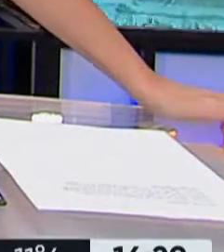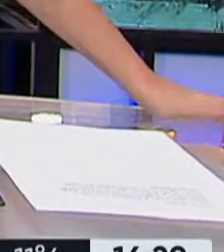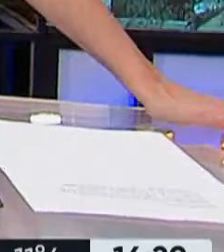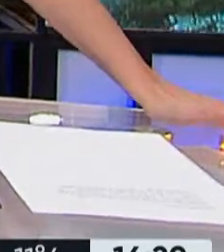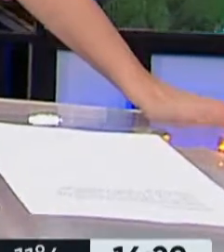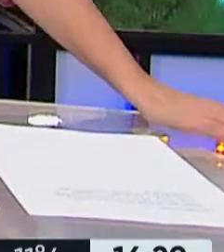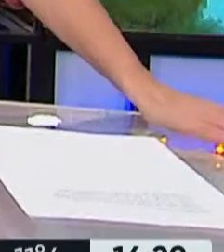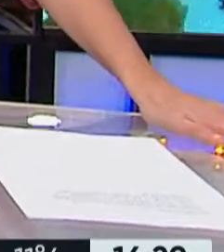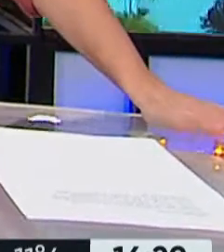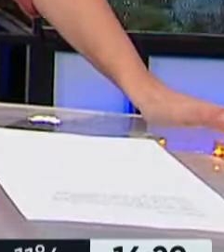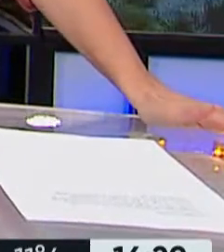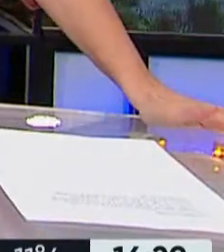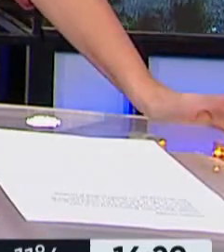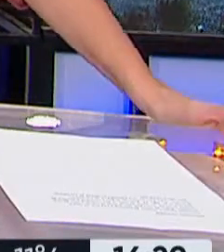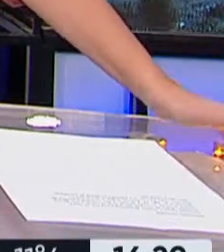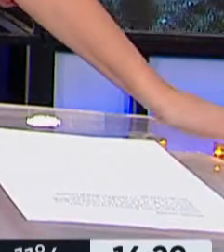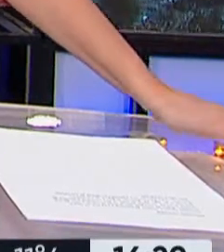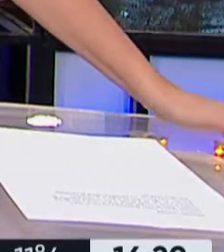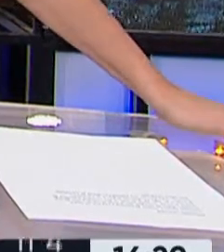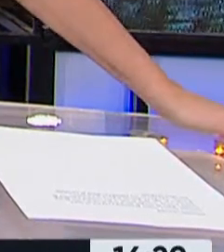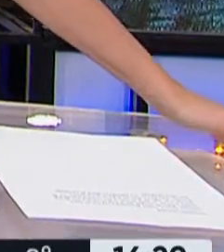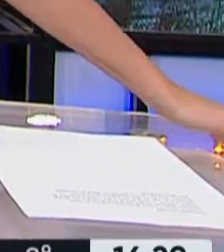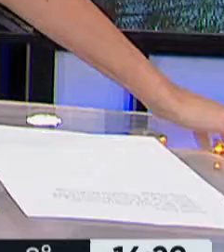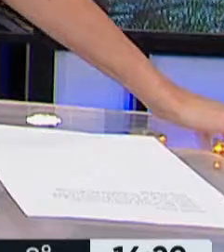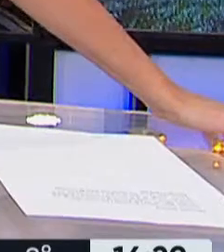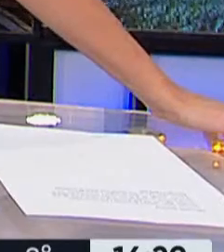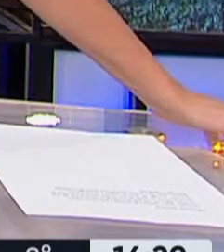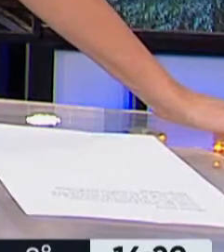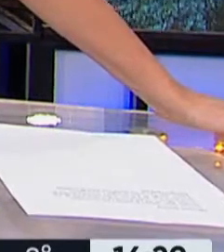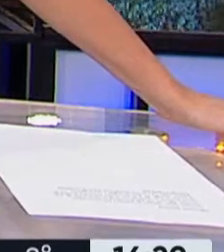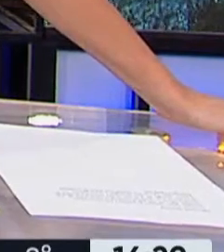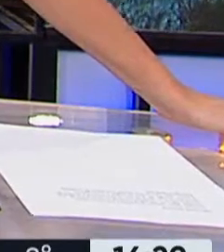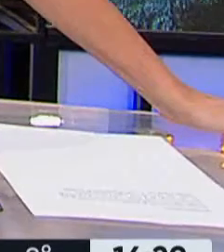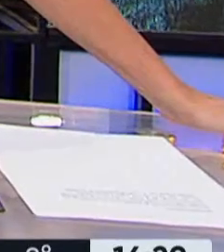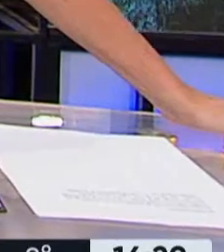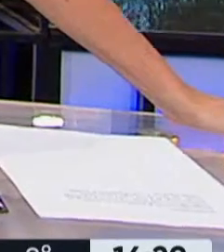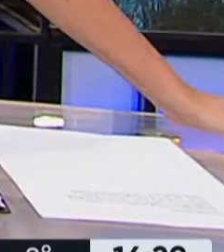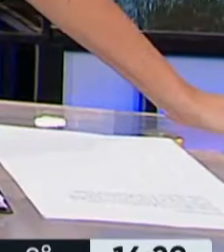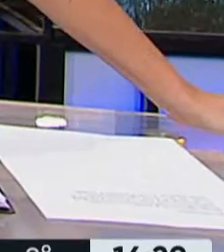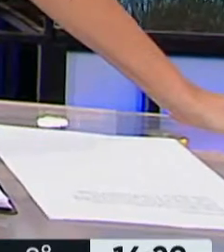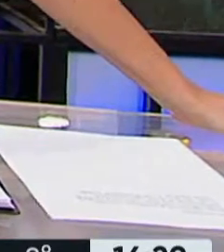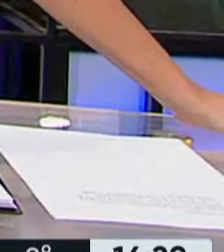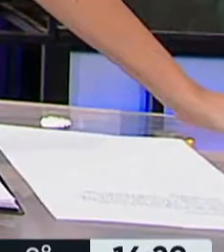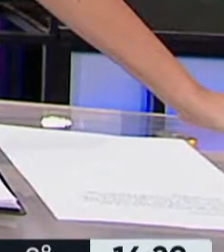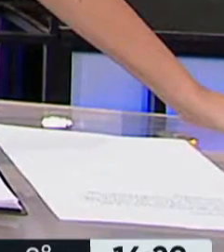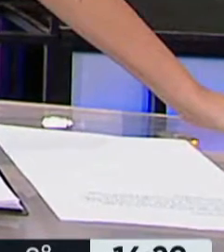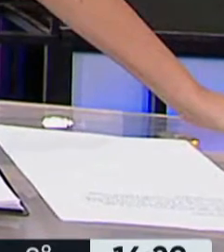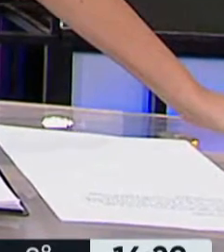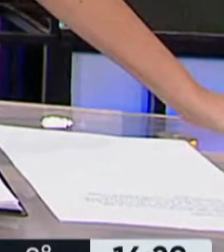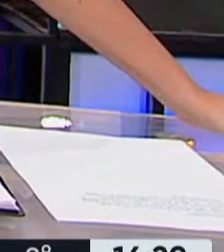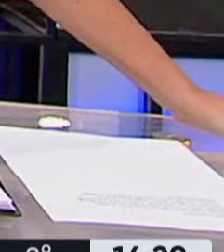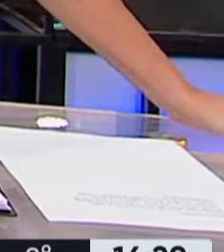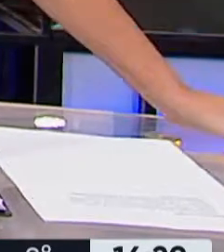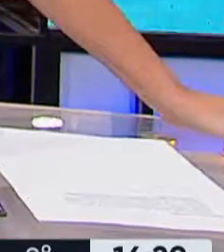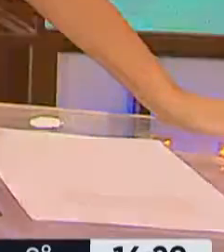ciudad? Que nosotros te preguntamos para que nos manden fotos y nos cuenten. A ver, ¿tenemos a alguien por ahí que nos haya escrito? Sí, seguro.